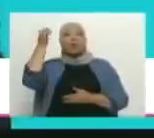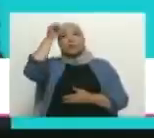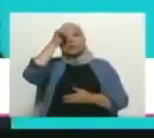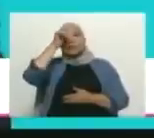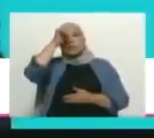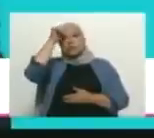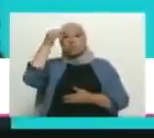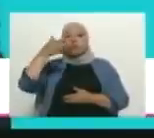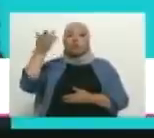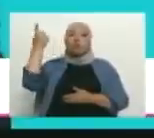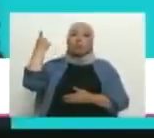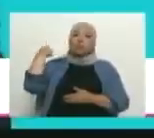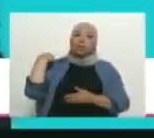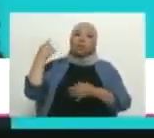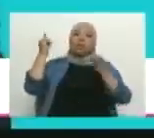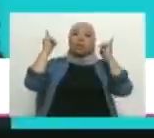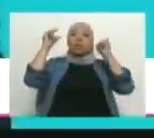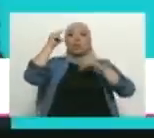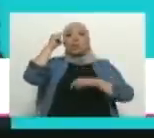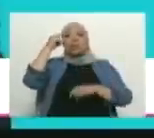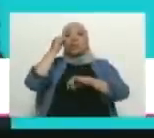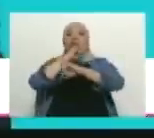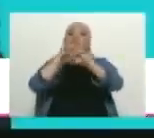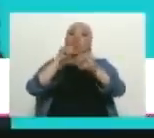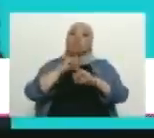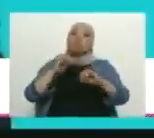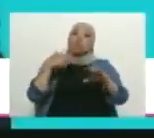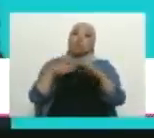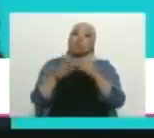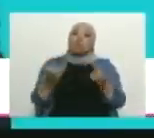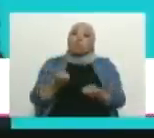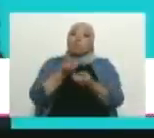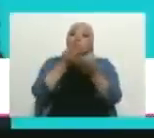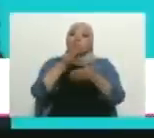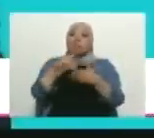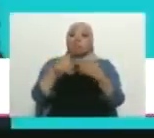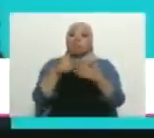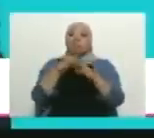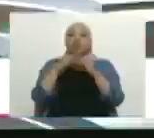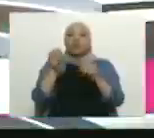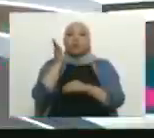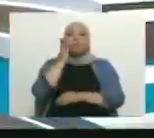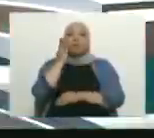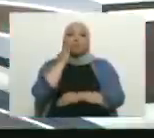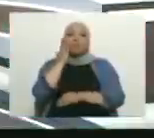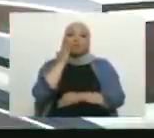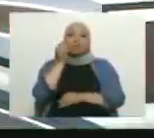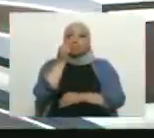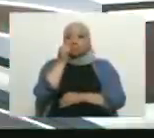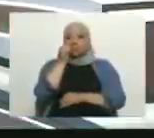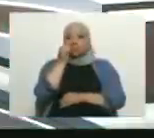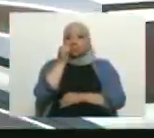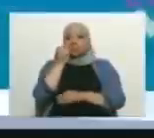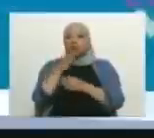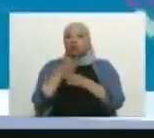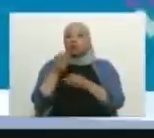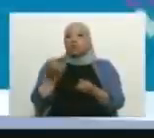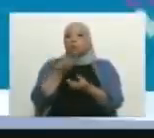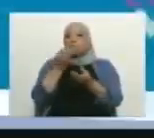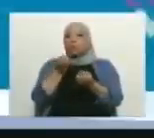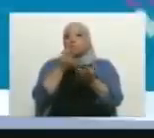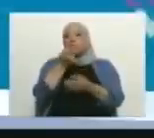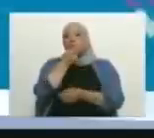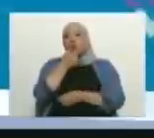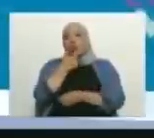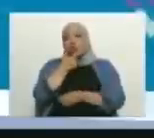día. ¿Podría compartir con nosotros un mensaje para ellas? Bueno, he compartido un mensaje bonito